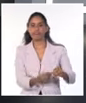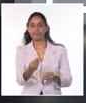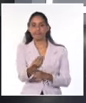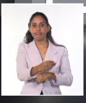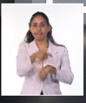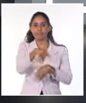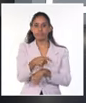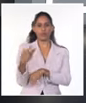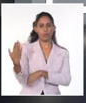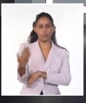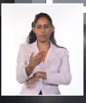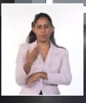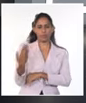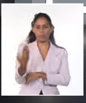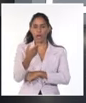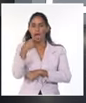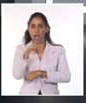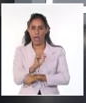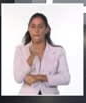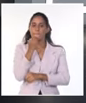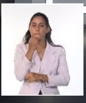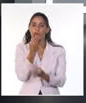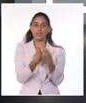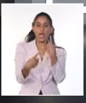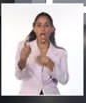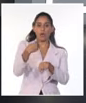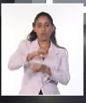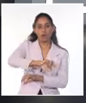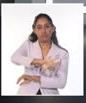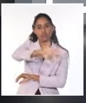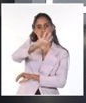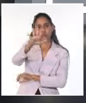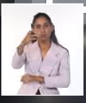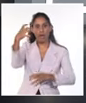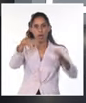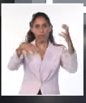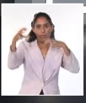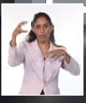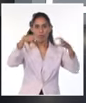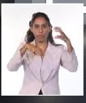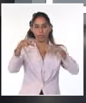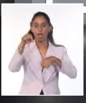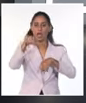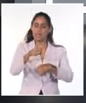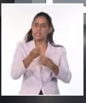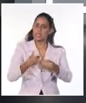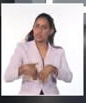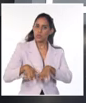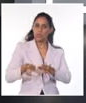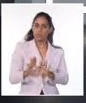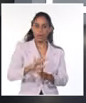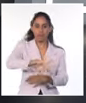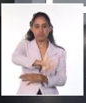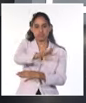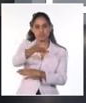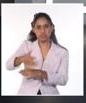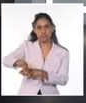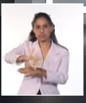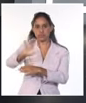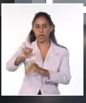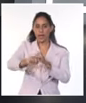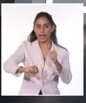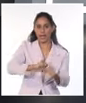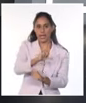esta vaguada que se mantiene influyendo interactuará también con una situación en el mar Caribe y por eso se mantienen